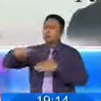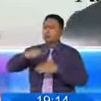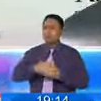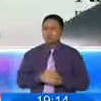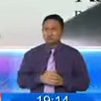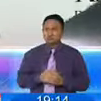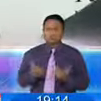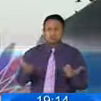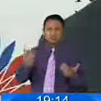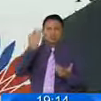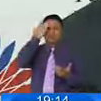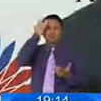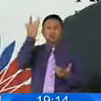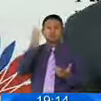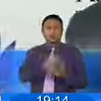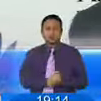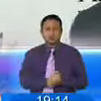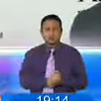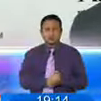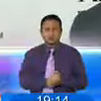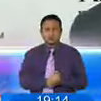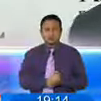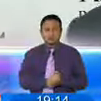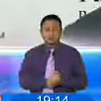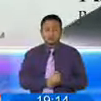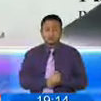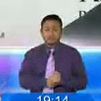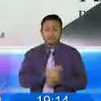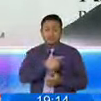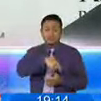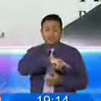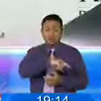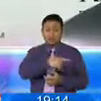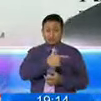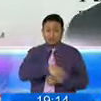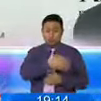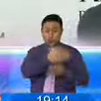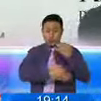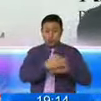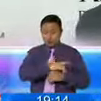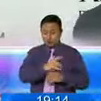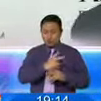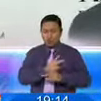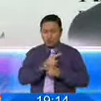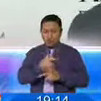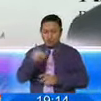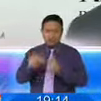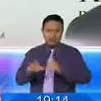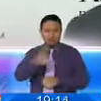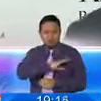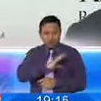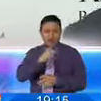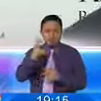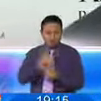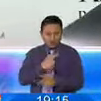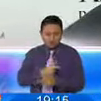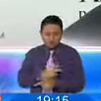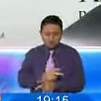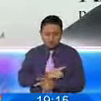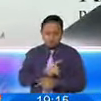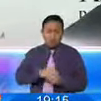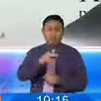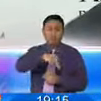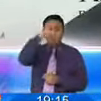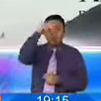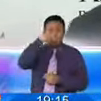Que, en lugar de estarnos protegiendo de la delincuencia, en lugar de estar trabajando en la frontera